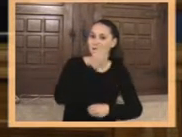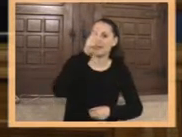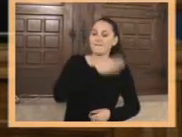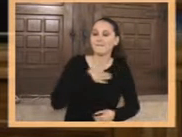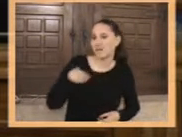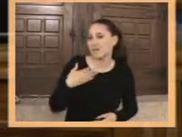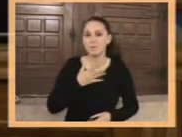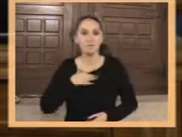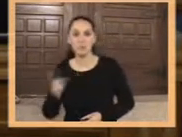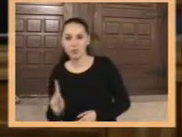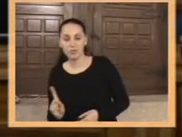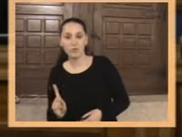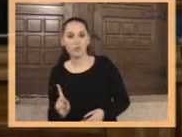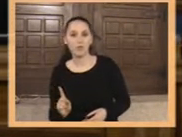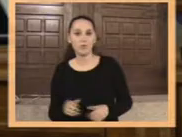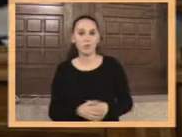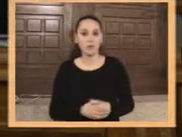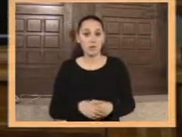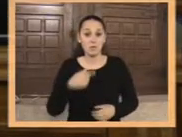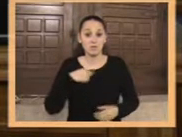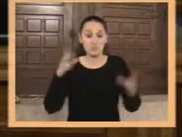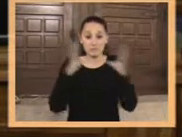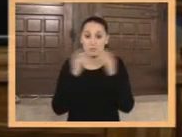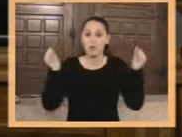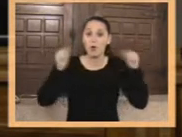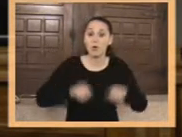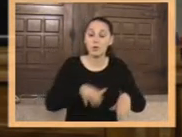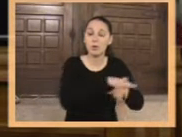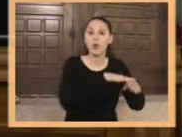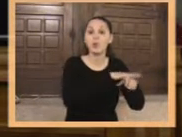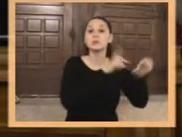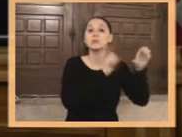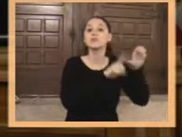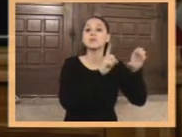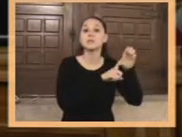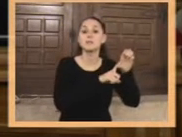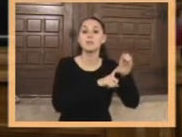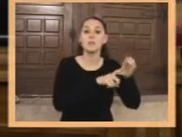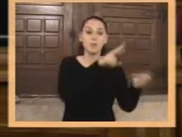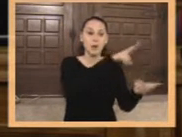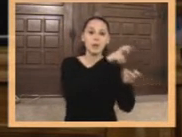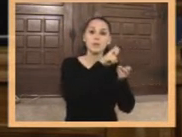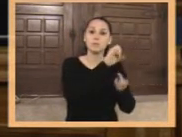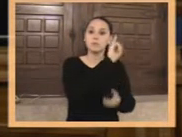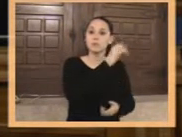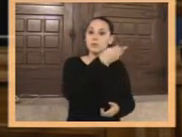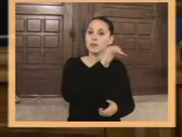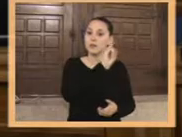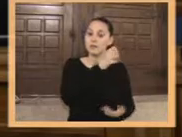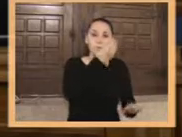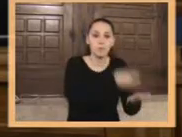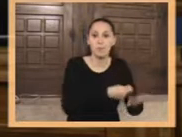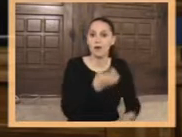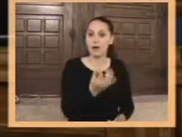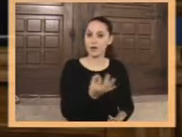Junta de Extremadura pague los impuestos que le corresponden. ¿Tiene que pagar el IBI? Sí. ¿A día de hoy tiene que pagarlo? Sí. ¿Que quiere hacer una modificación de la ley?